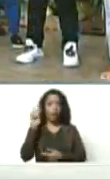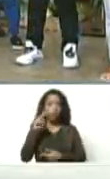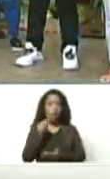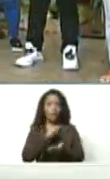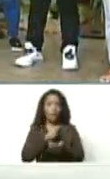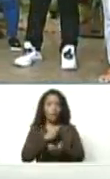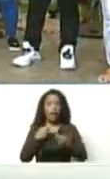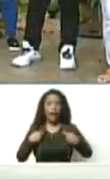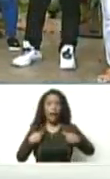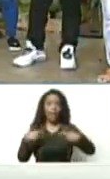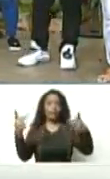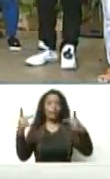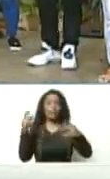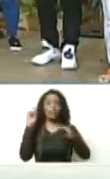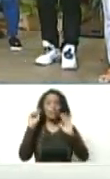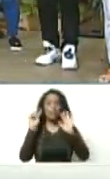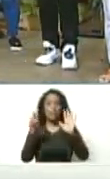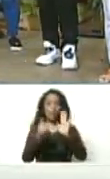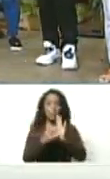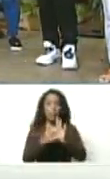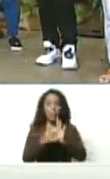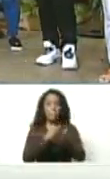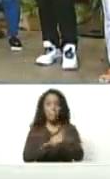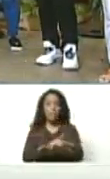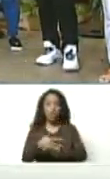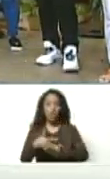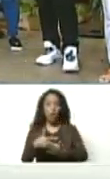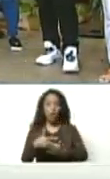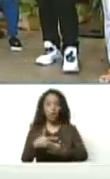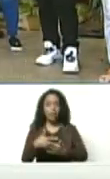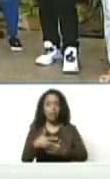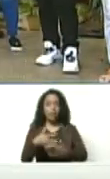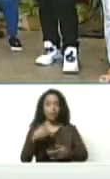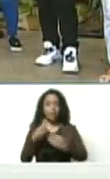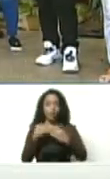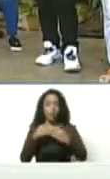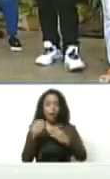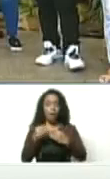gastaba 7.000 millones de dólares mensuales para abastecerlas,